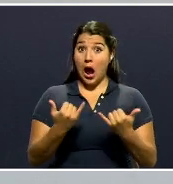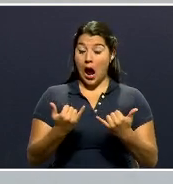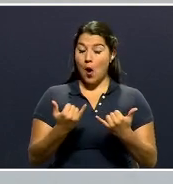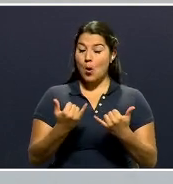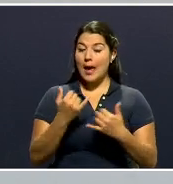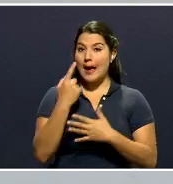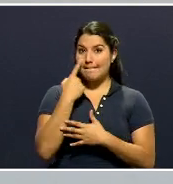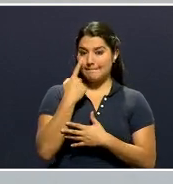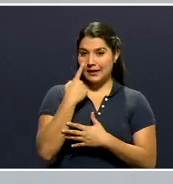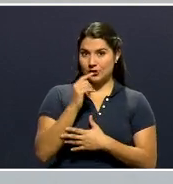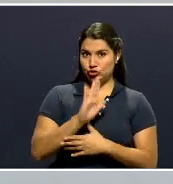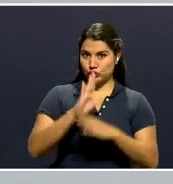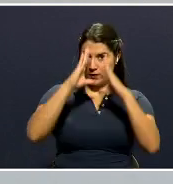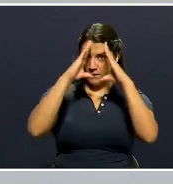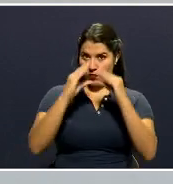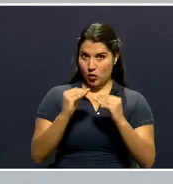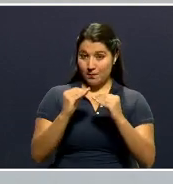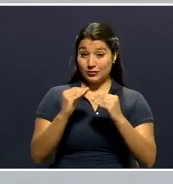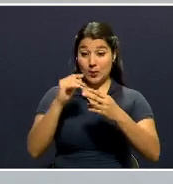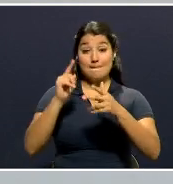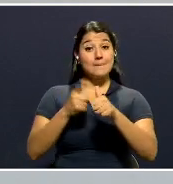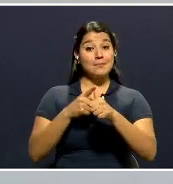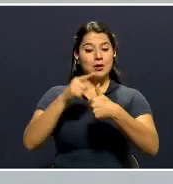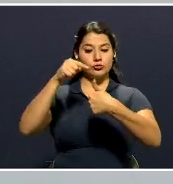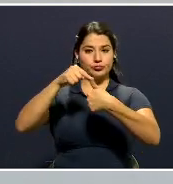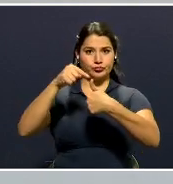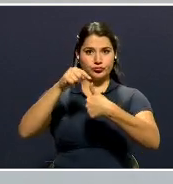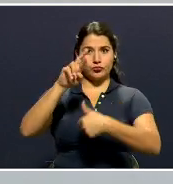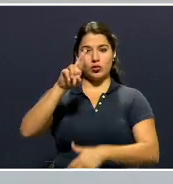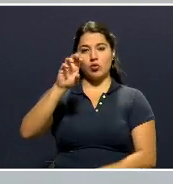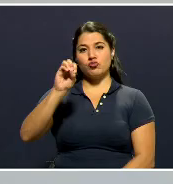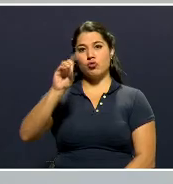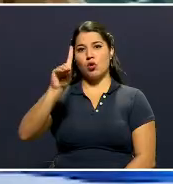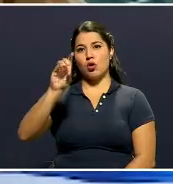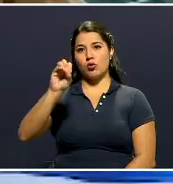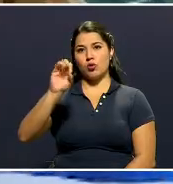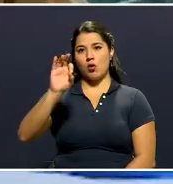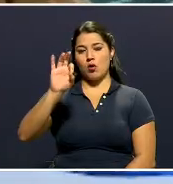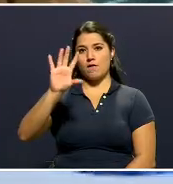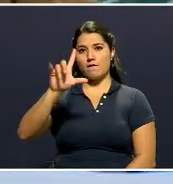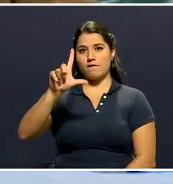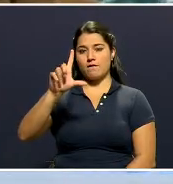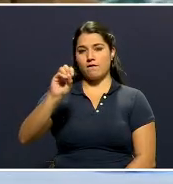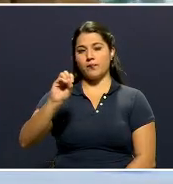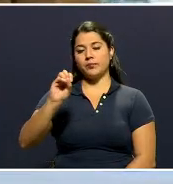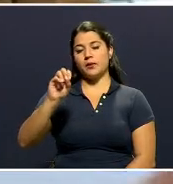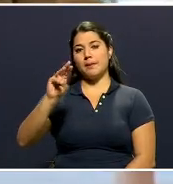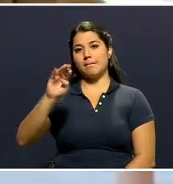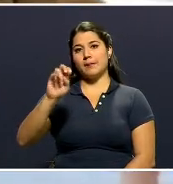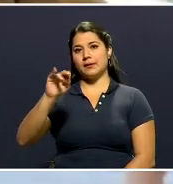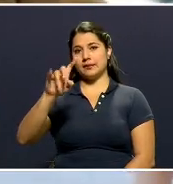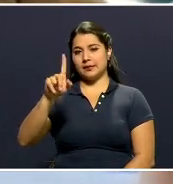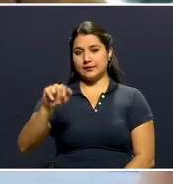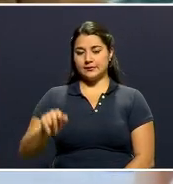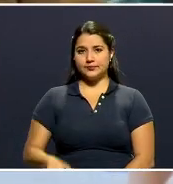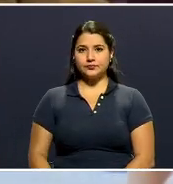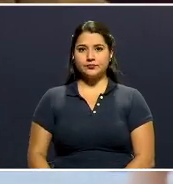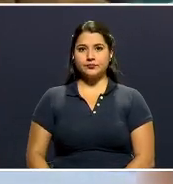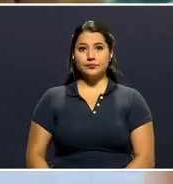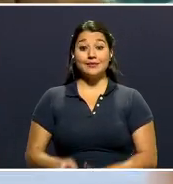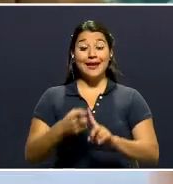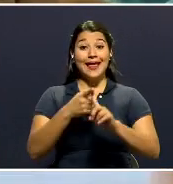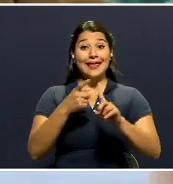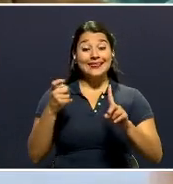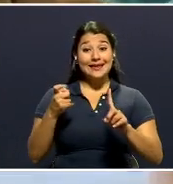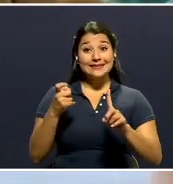analizando un poco el perfil del ministro Rodolfo Méndez Mata. Rodolfo Méndez Mata, y desde este